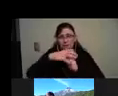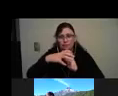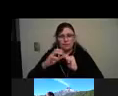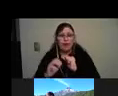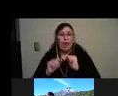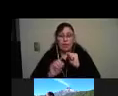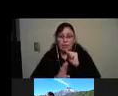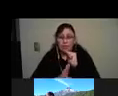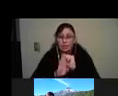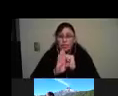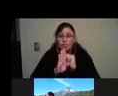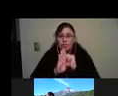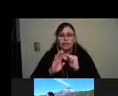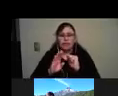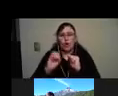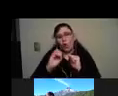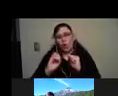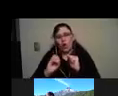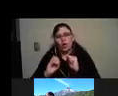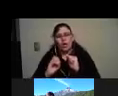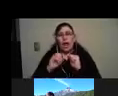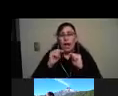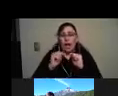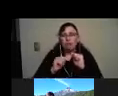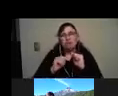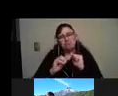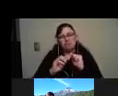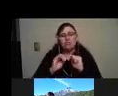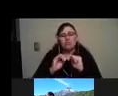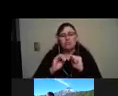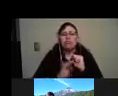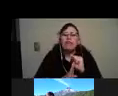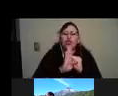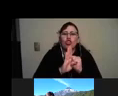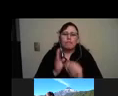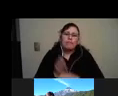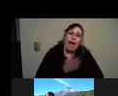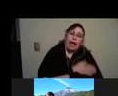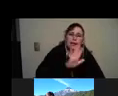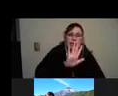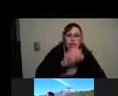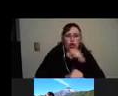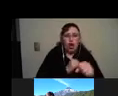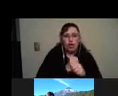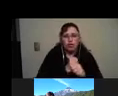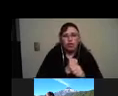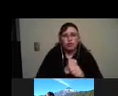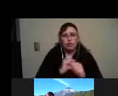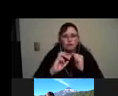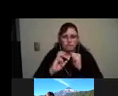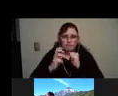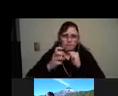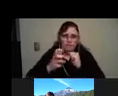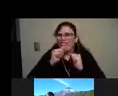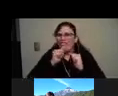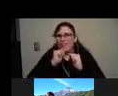hablando siempre de un cerebro de un niño, ¿ya? Antes de los 5 años de vida, ¿ya? Porque esa es la etapa